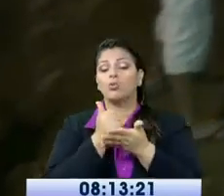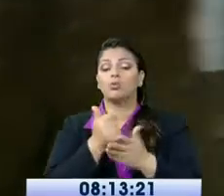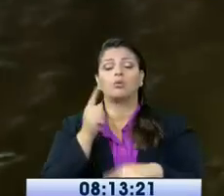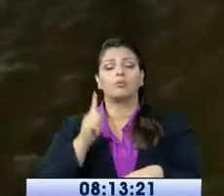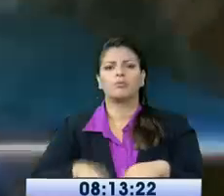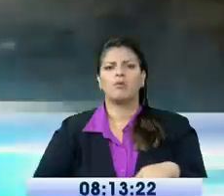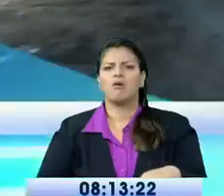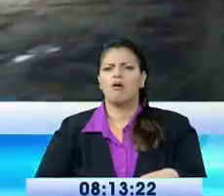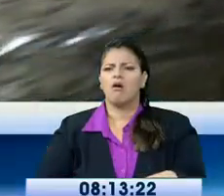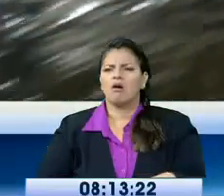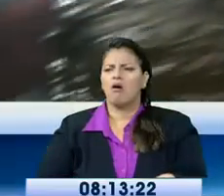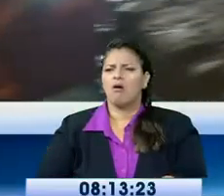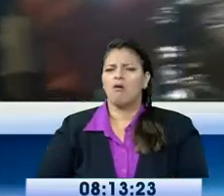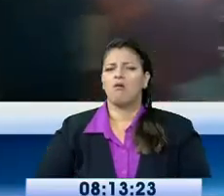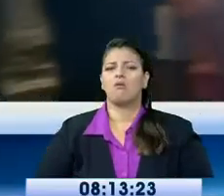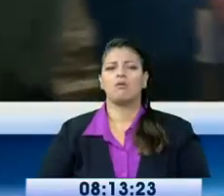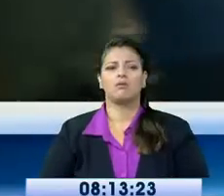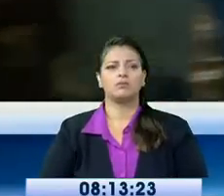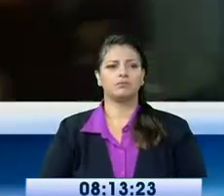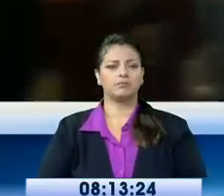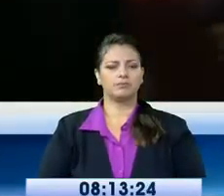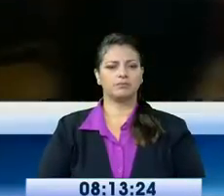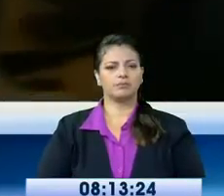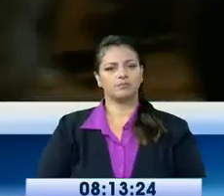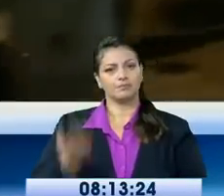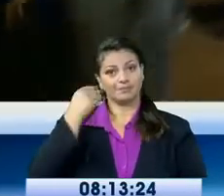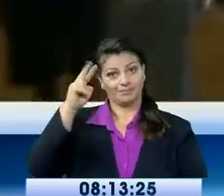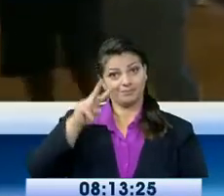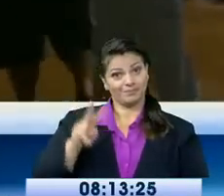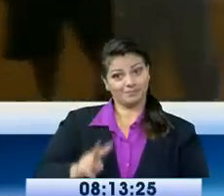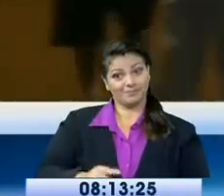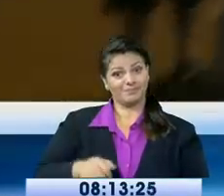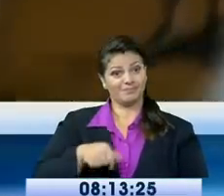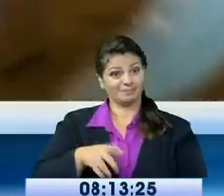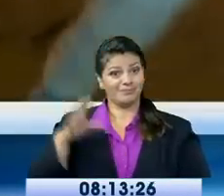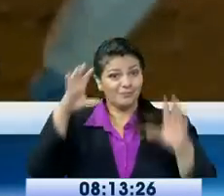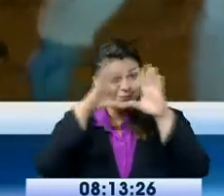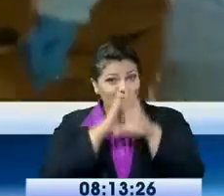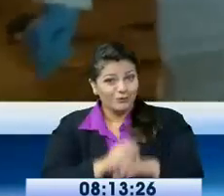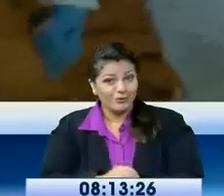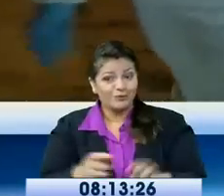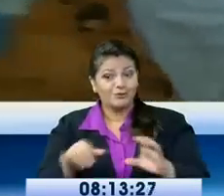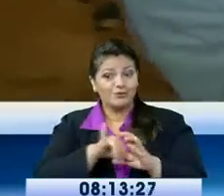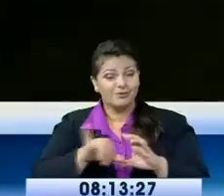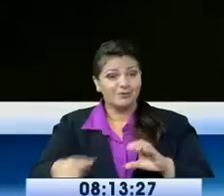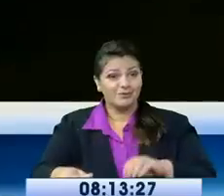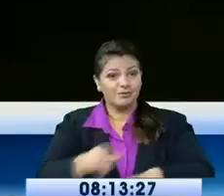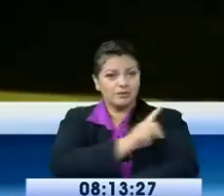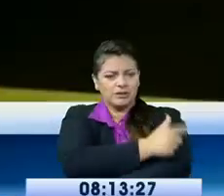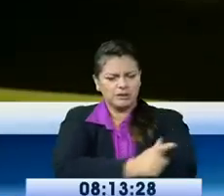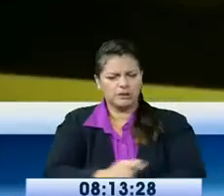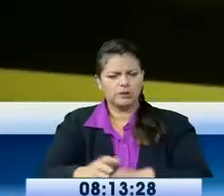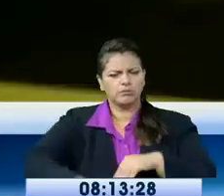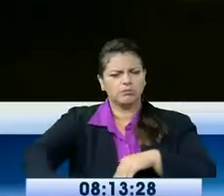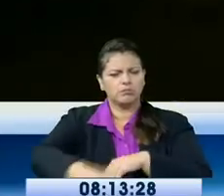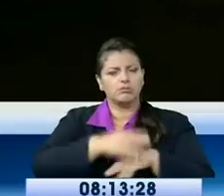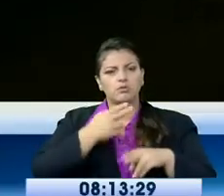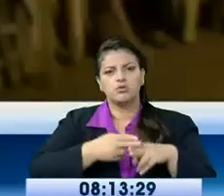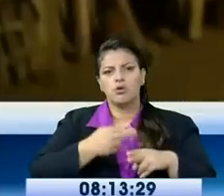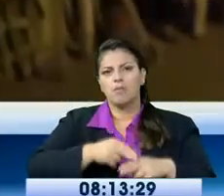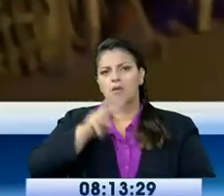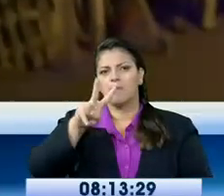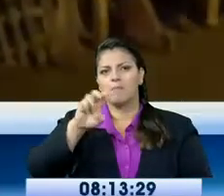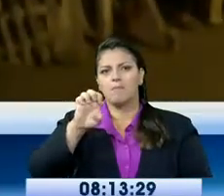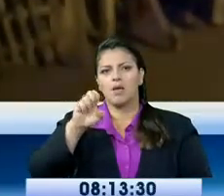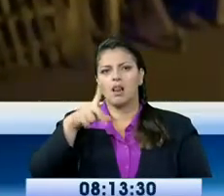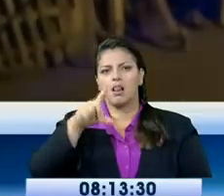Un caso de femicidio se registró la noche del viernes pasado en el sector Velasco Ibarra del cantón La Libertad. Se presume que el conviviente de